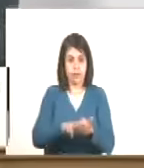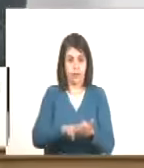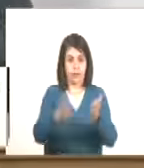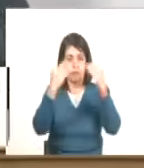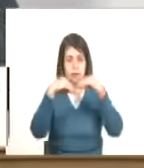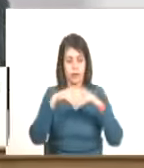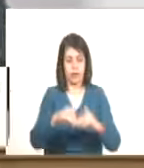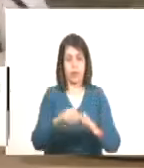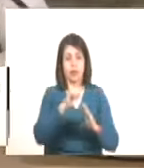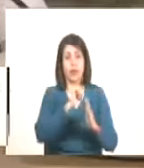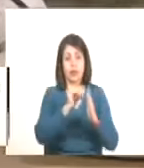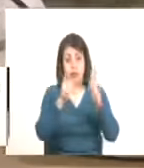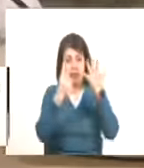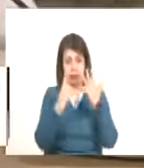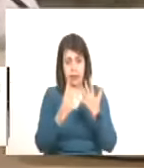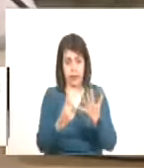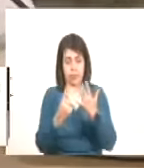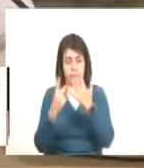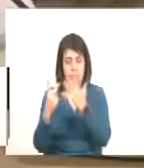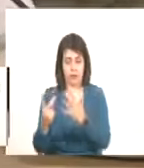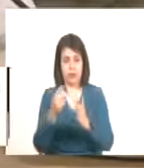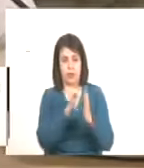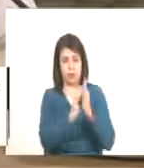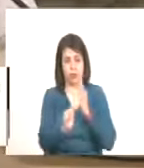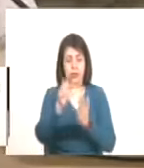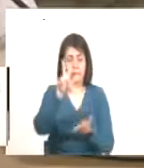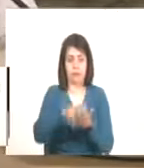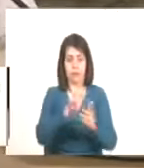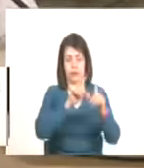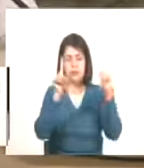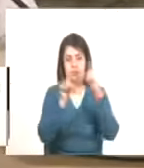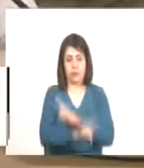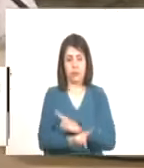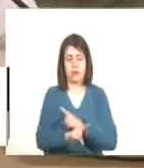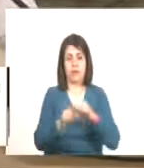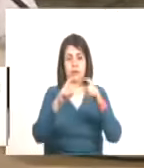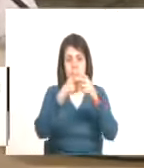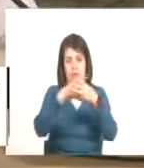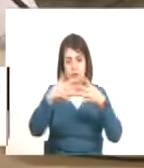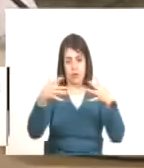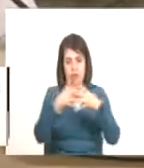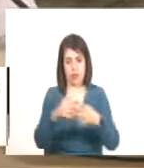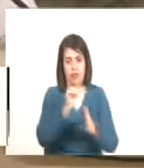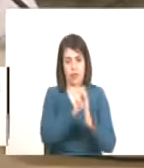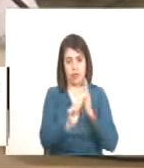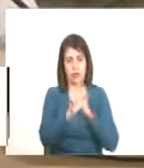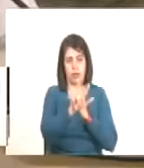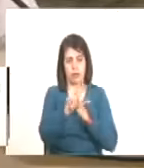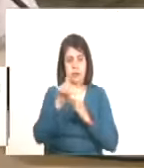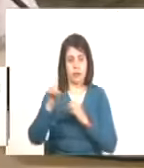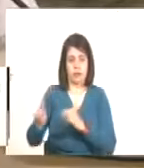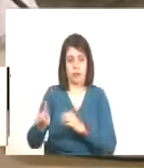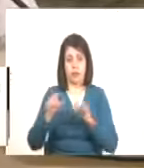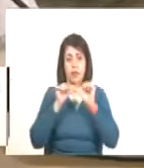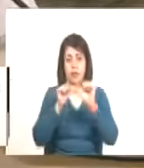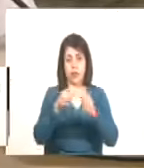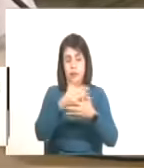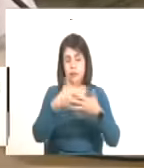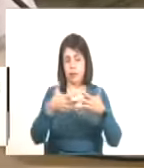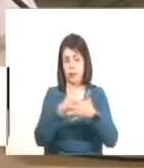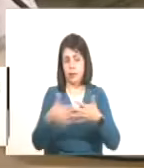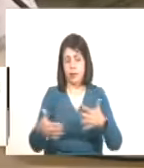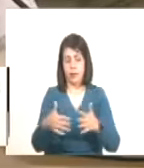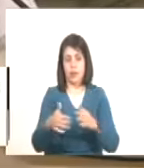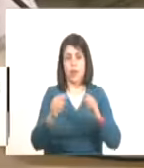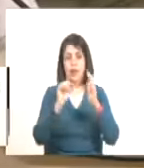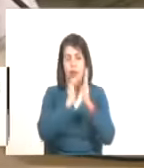Aprobado. Siguiente. 70º. Se propone aprobar con modificación el contenido del artículo 31, el cual queda redactado en los